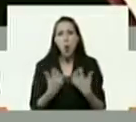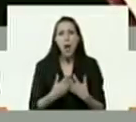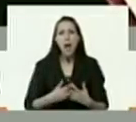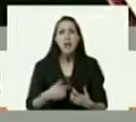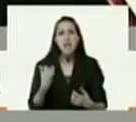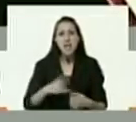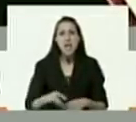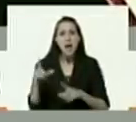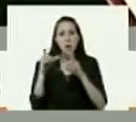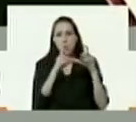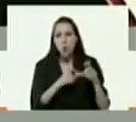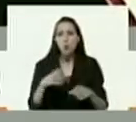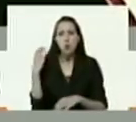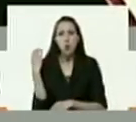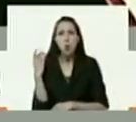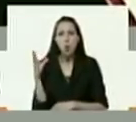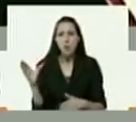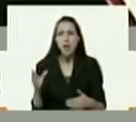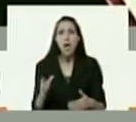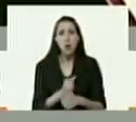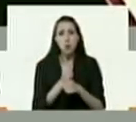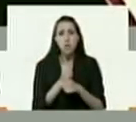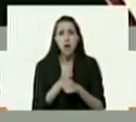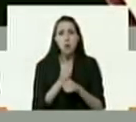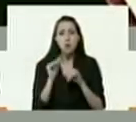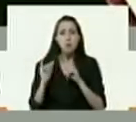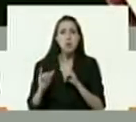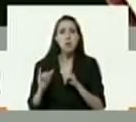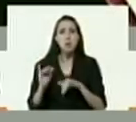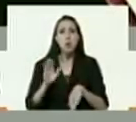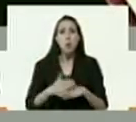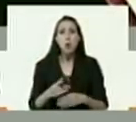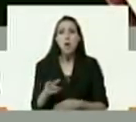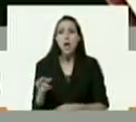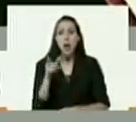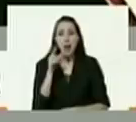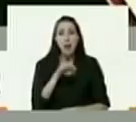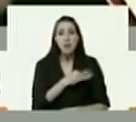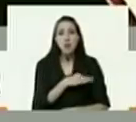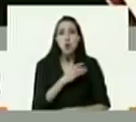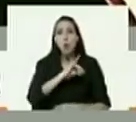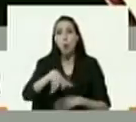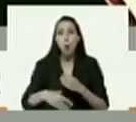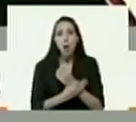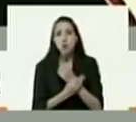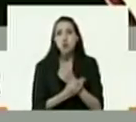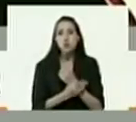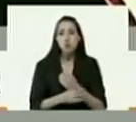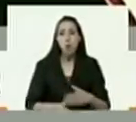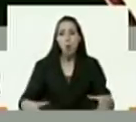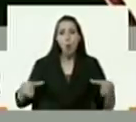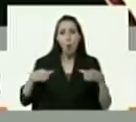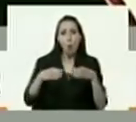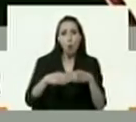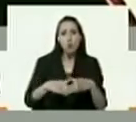fotos en Colombia y desde Colombia. Fue el señor Guaidó con los paramilitares